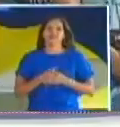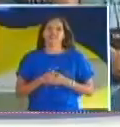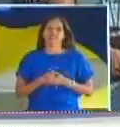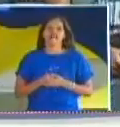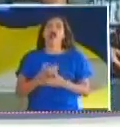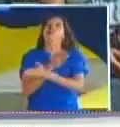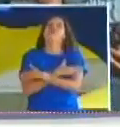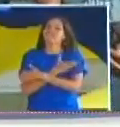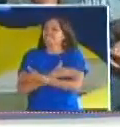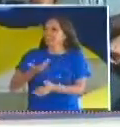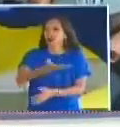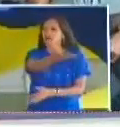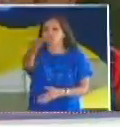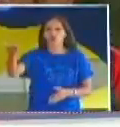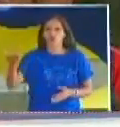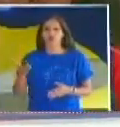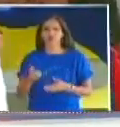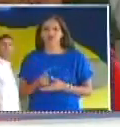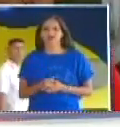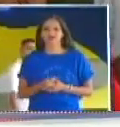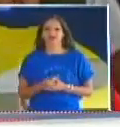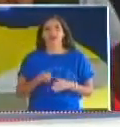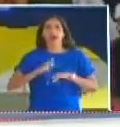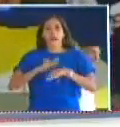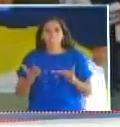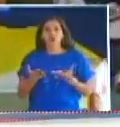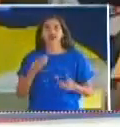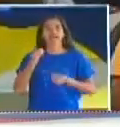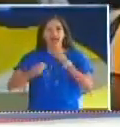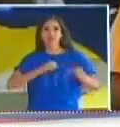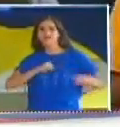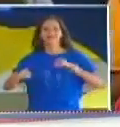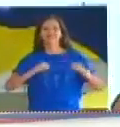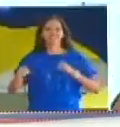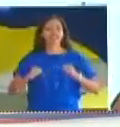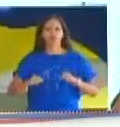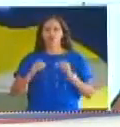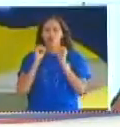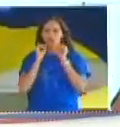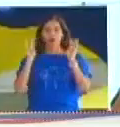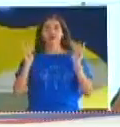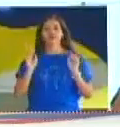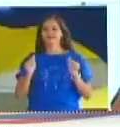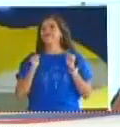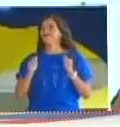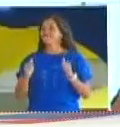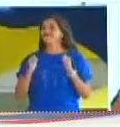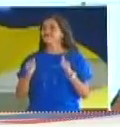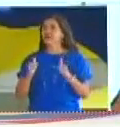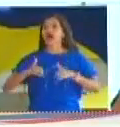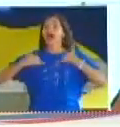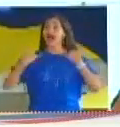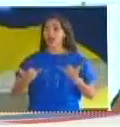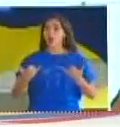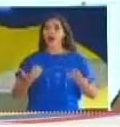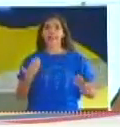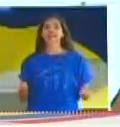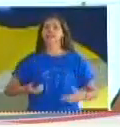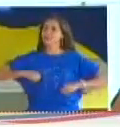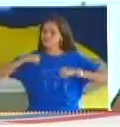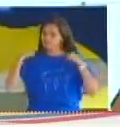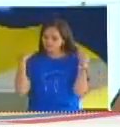y felicitarlas, porque han hecho una campaña ejemplar. Ahora hay que